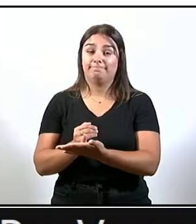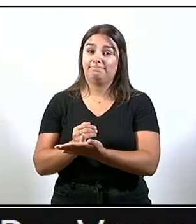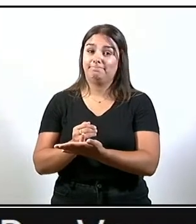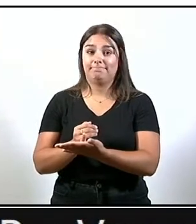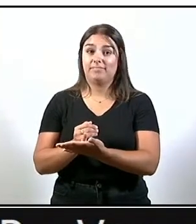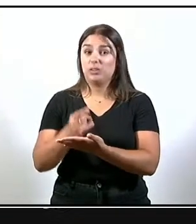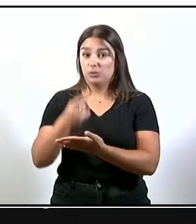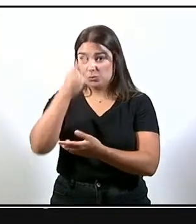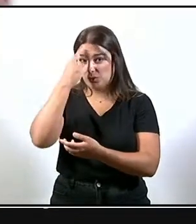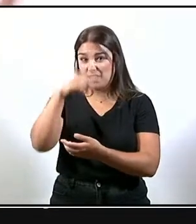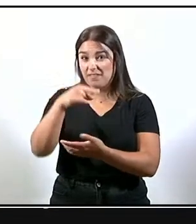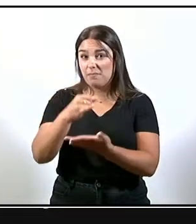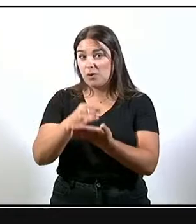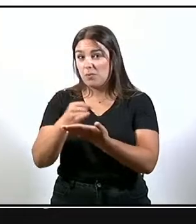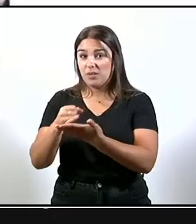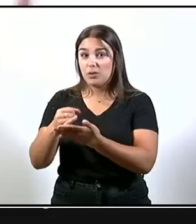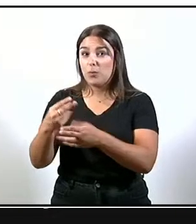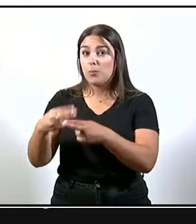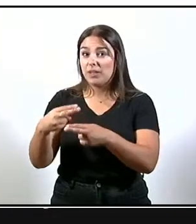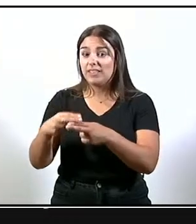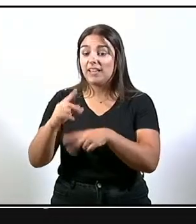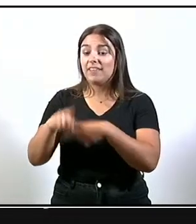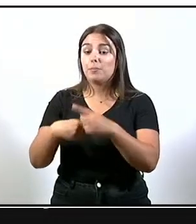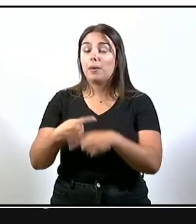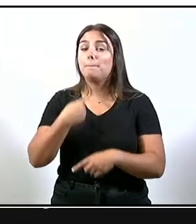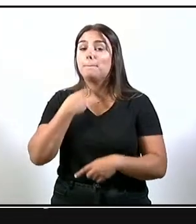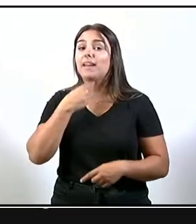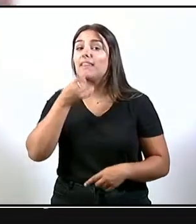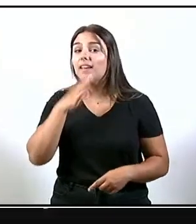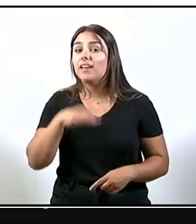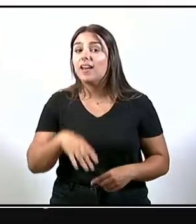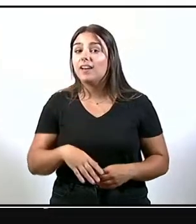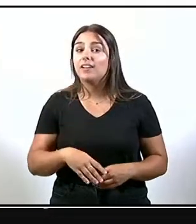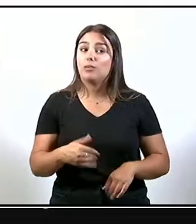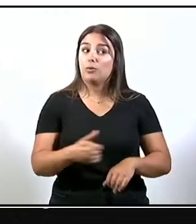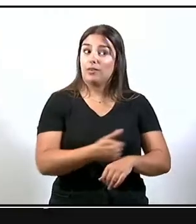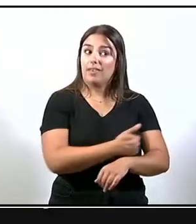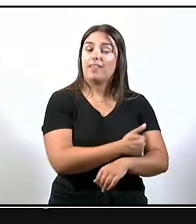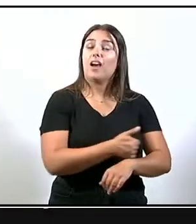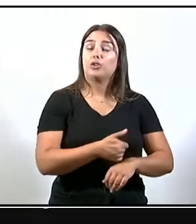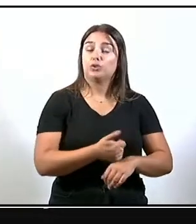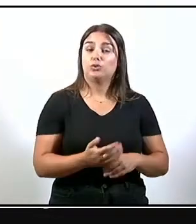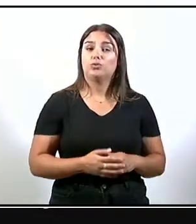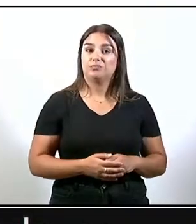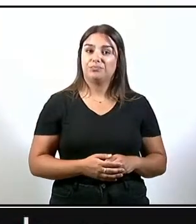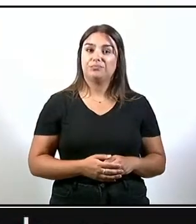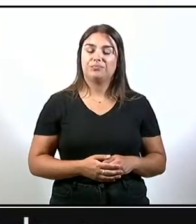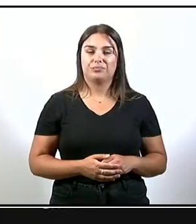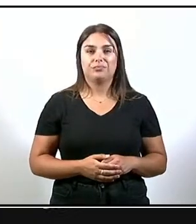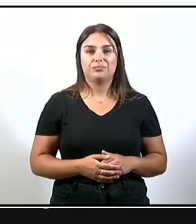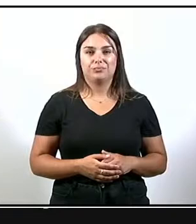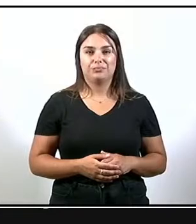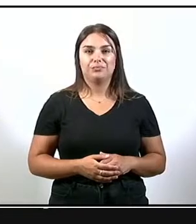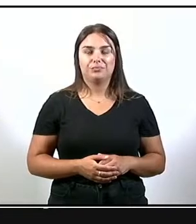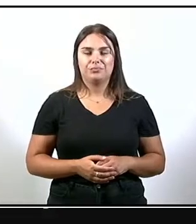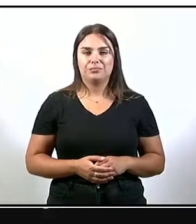¿Y sabéis cuándo se hacen experimentos en política quién sale perdiendo, no? Los ciudadanos y las ciudadanas.